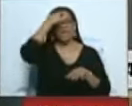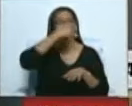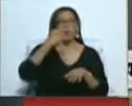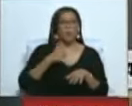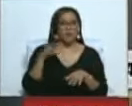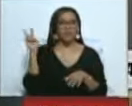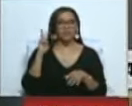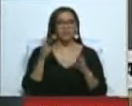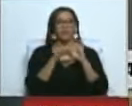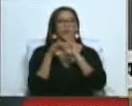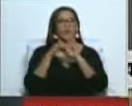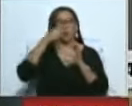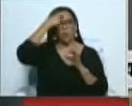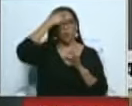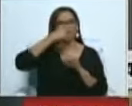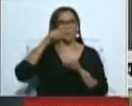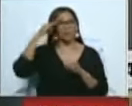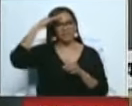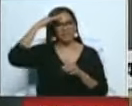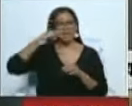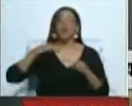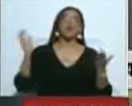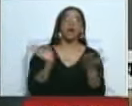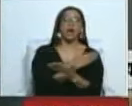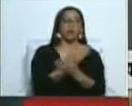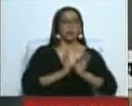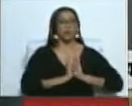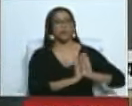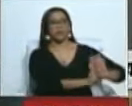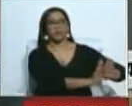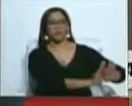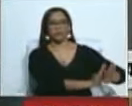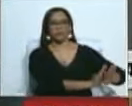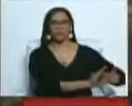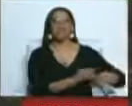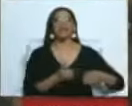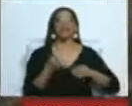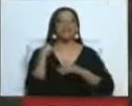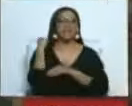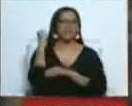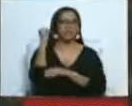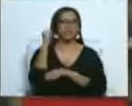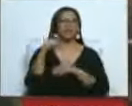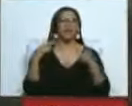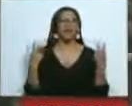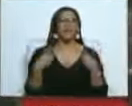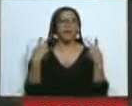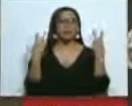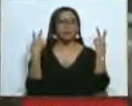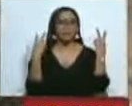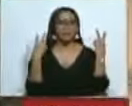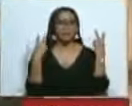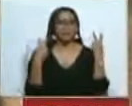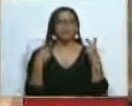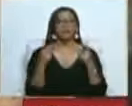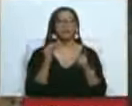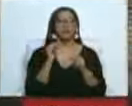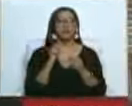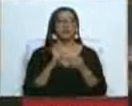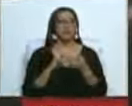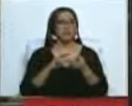venezolano en unión cívico-militar los derrotó, los aisló y triunfó la paz. Desde ese momento.